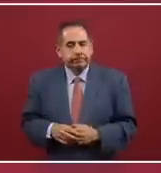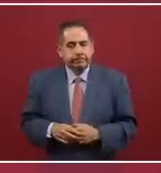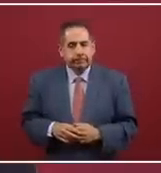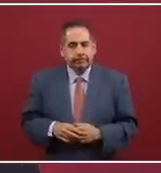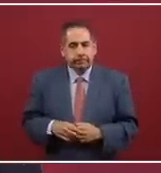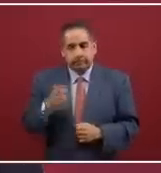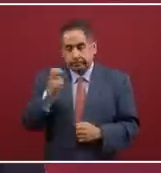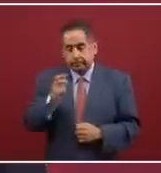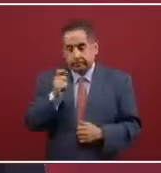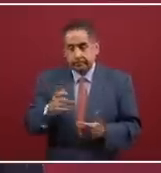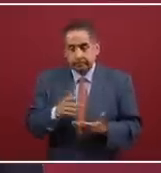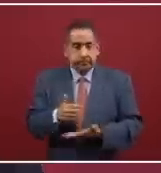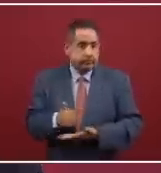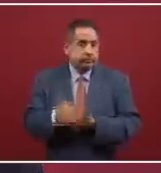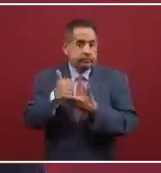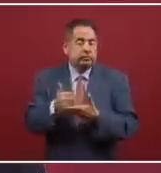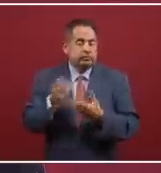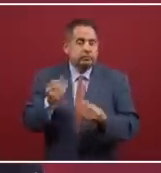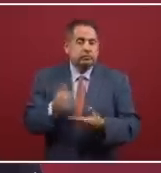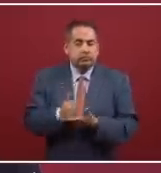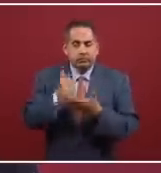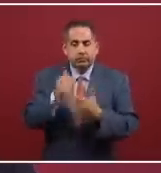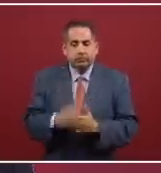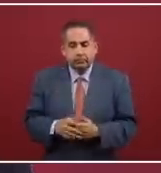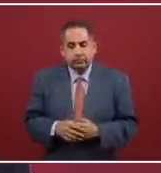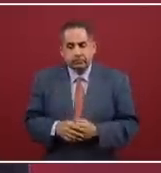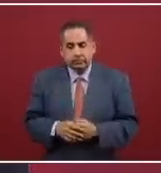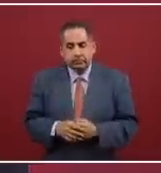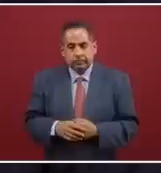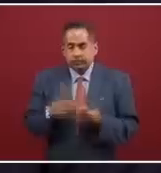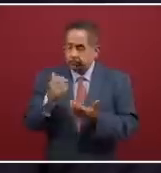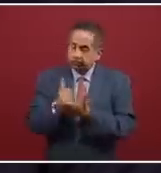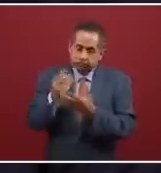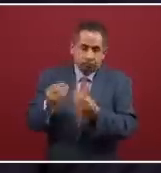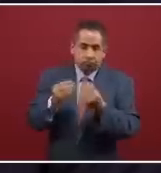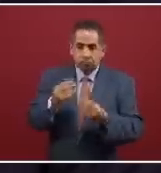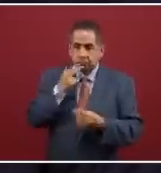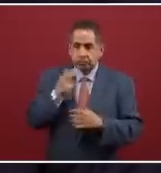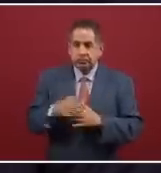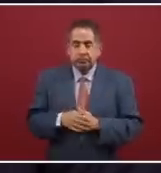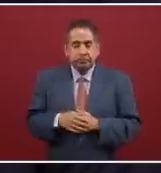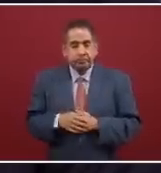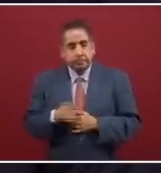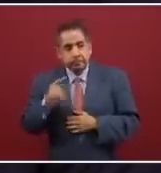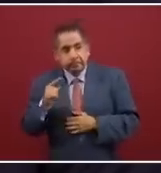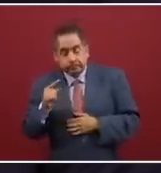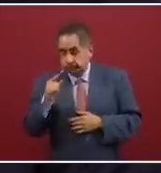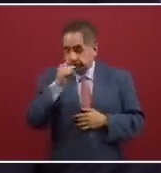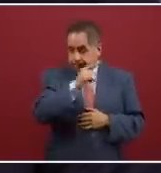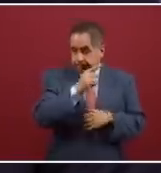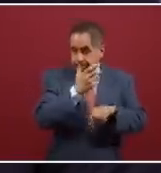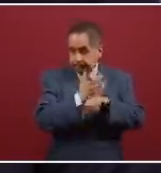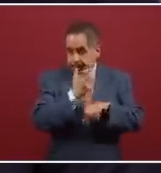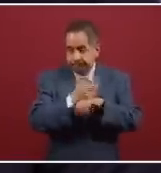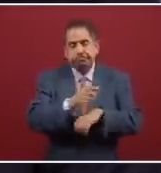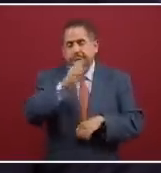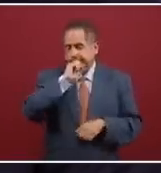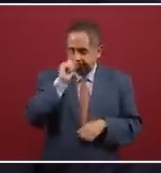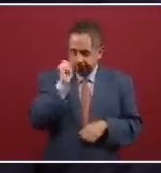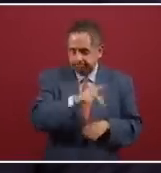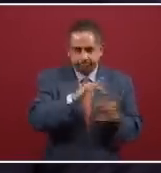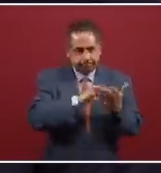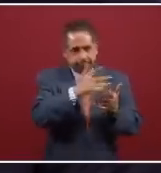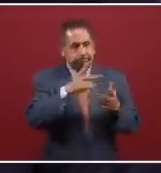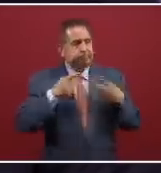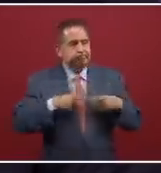entonces esto ayudó muchísimo y allá también agradecerle